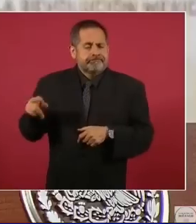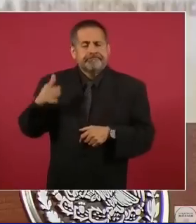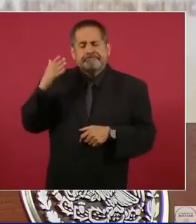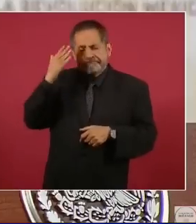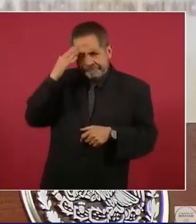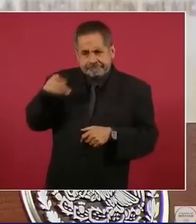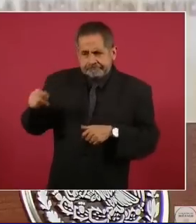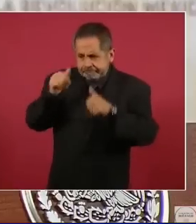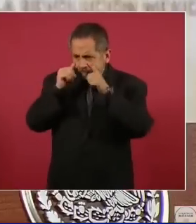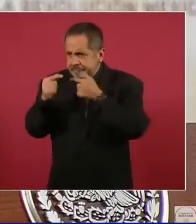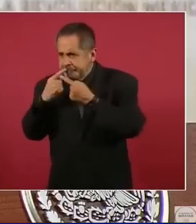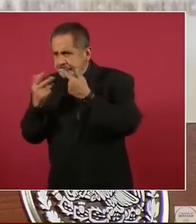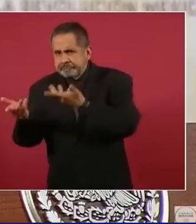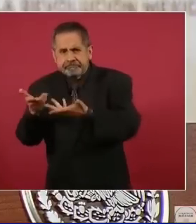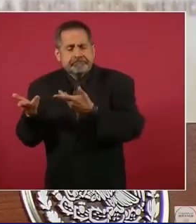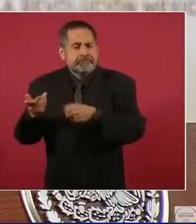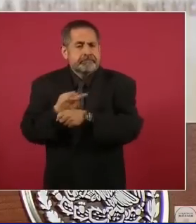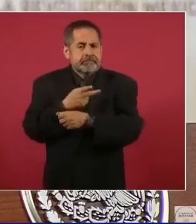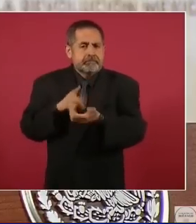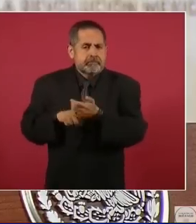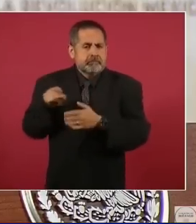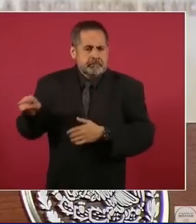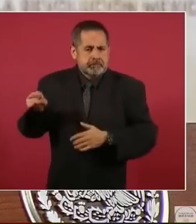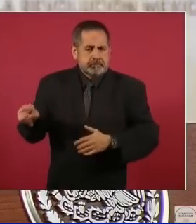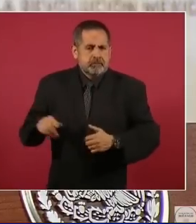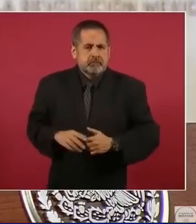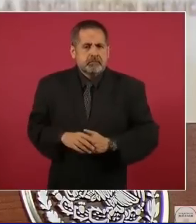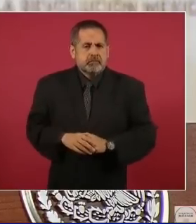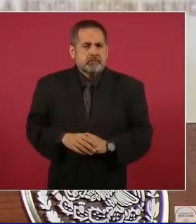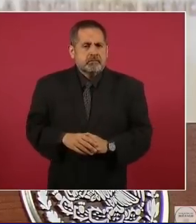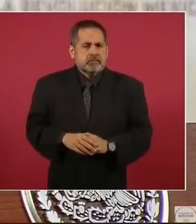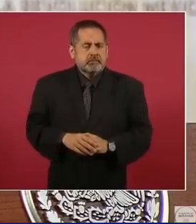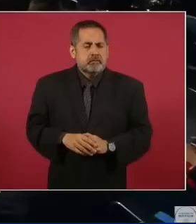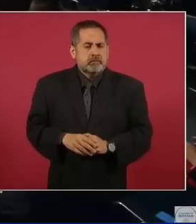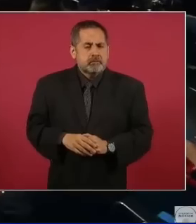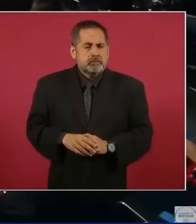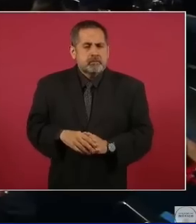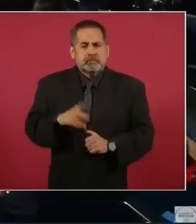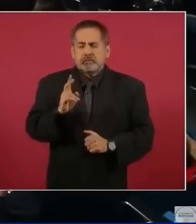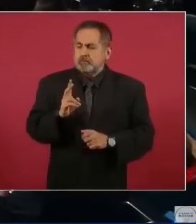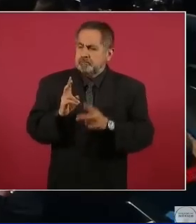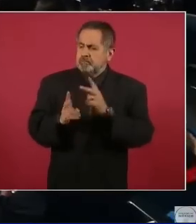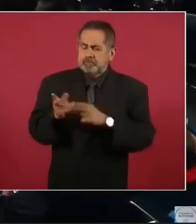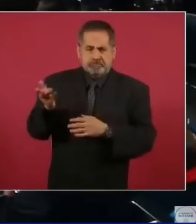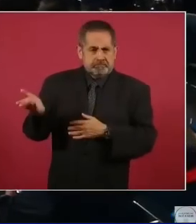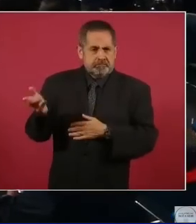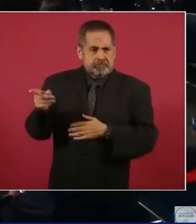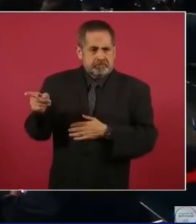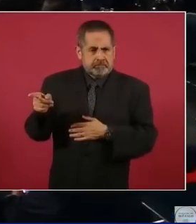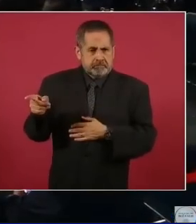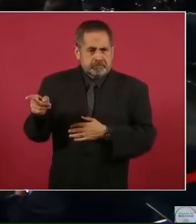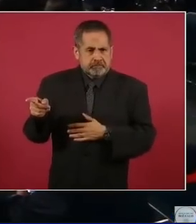atendiendo este asunto. Vamos a pedirle que…